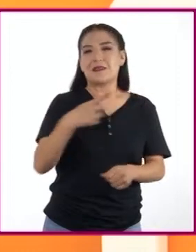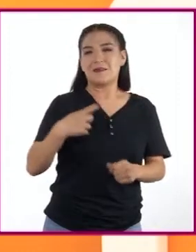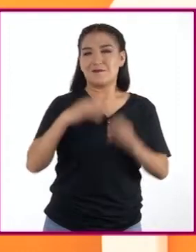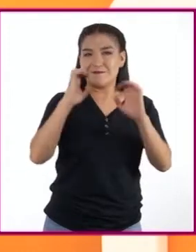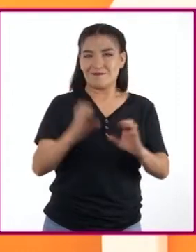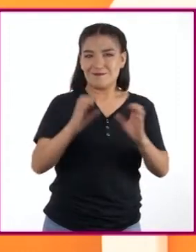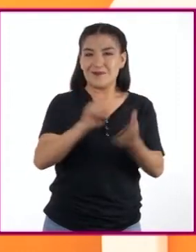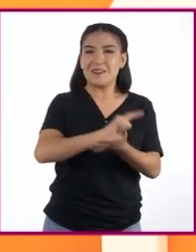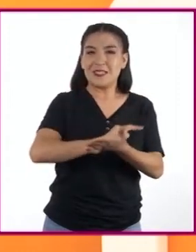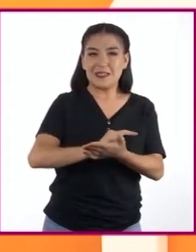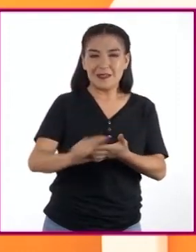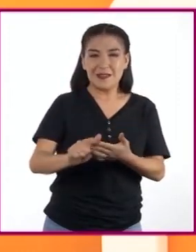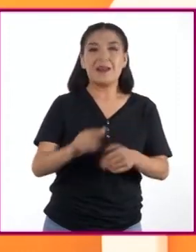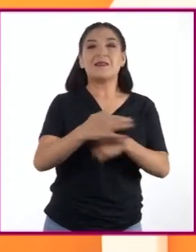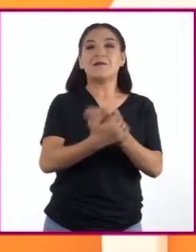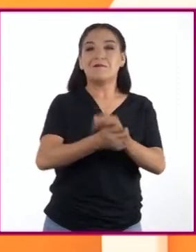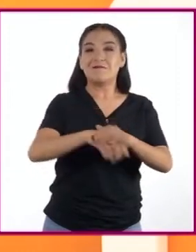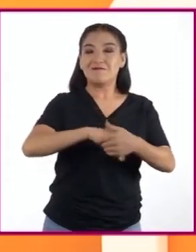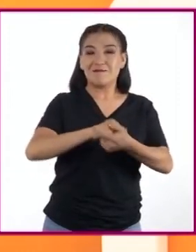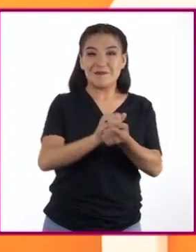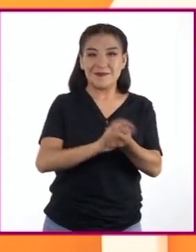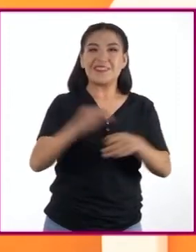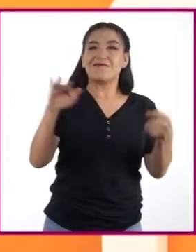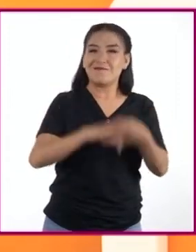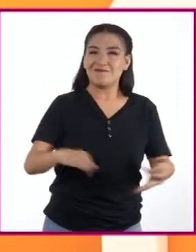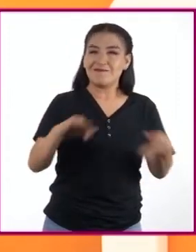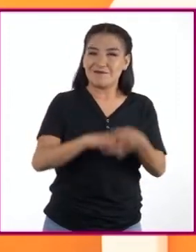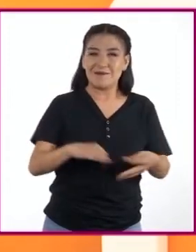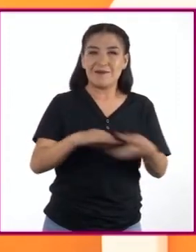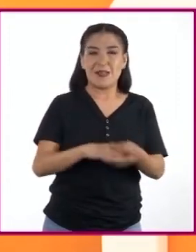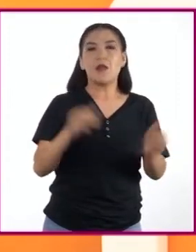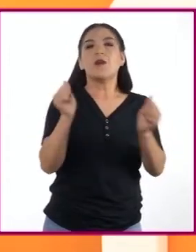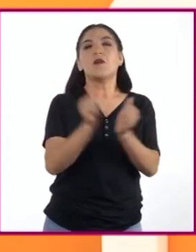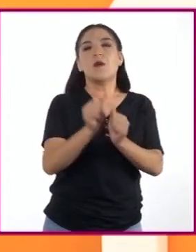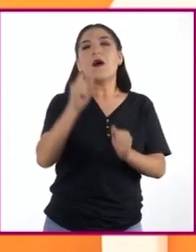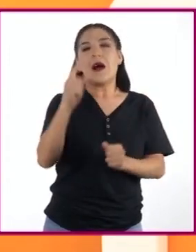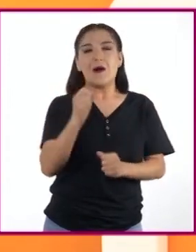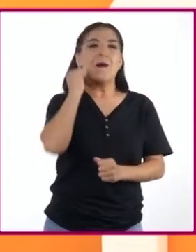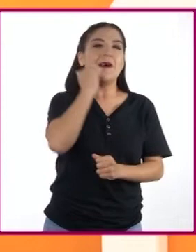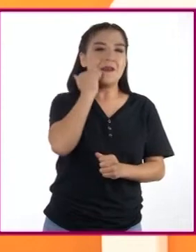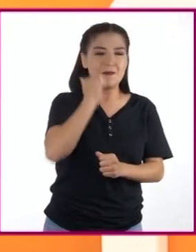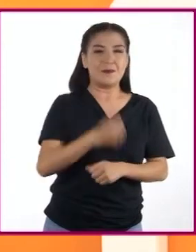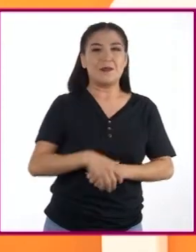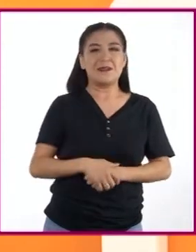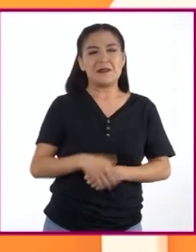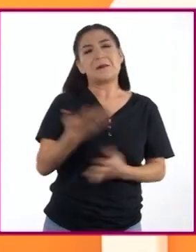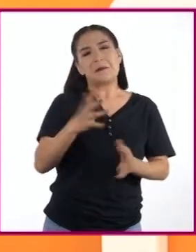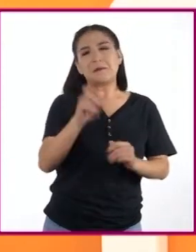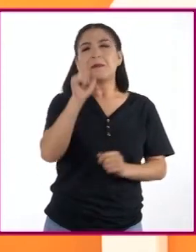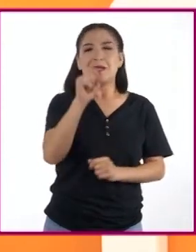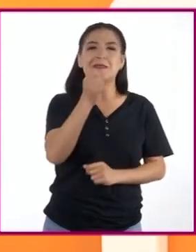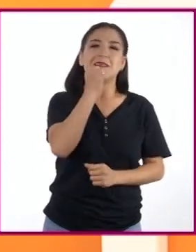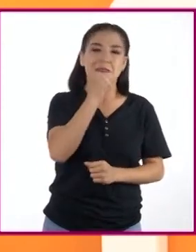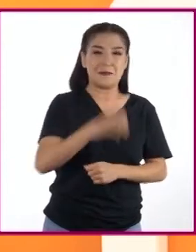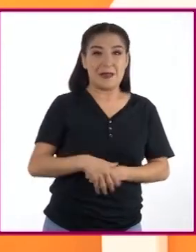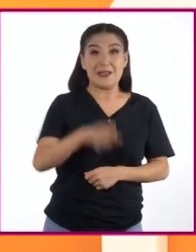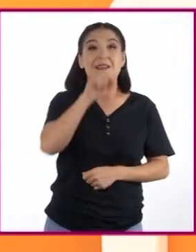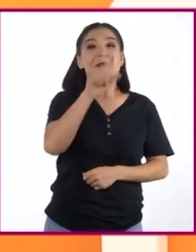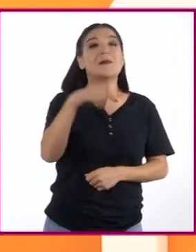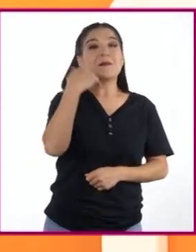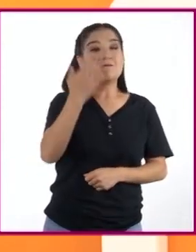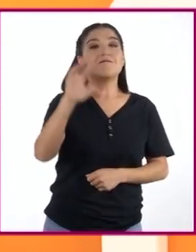limpieza, lavando sus manos constantemente con agua y jabón, al menos por 20 segundos. También